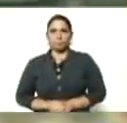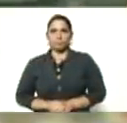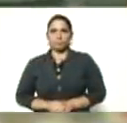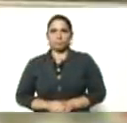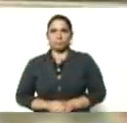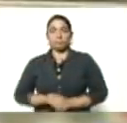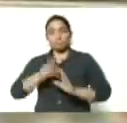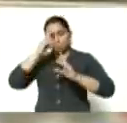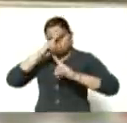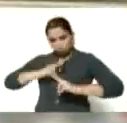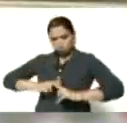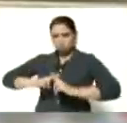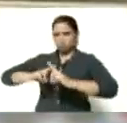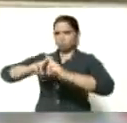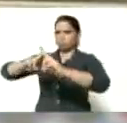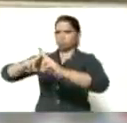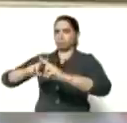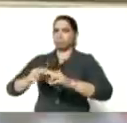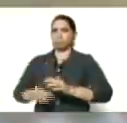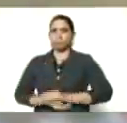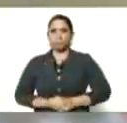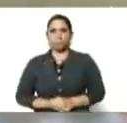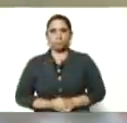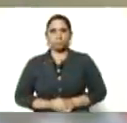Sentido homenaje, profundo homenaje.